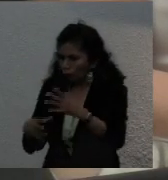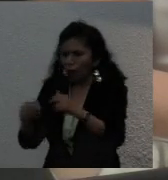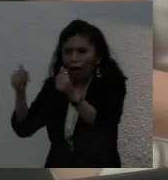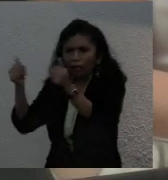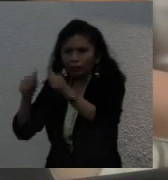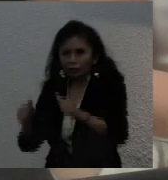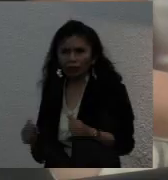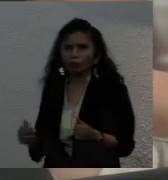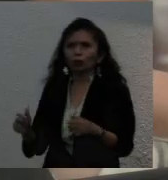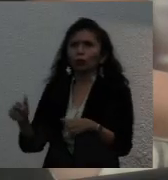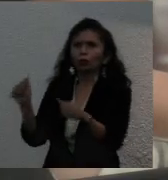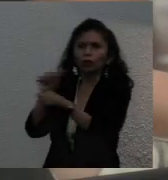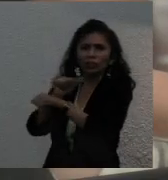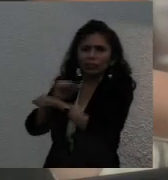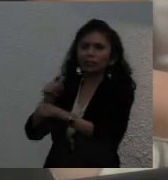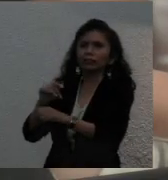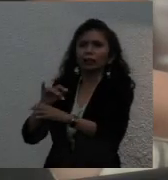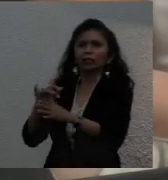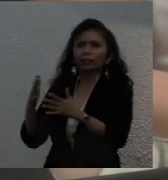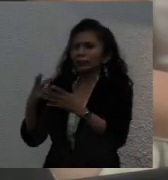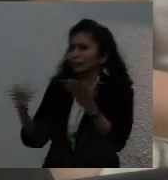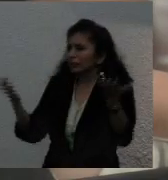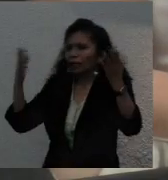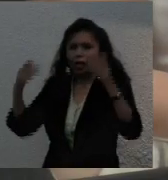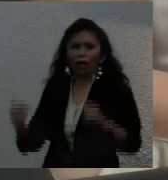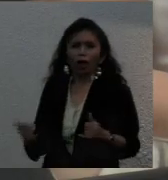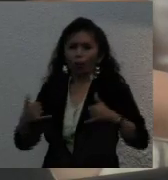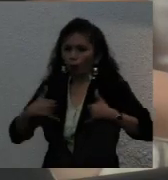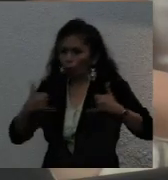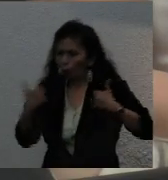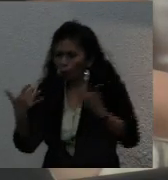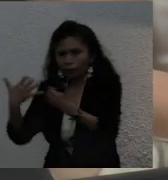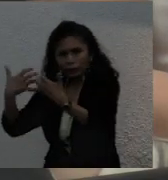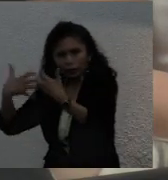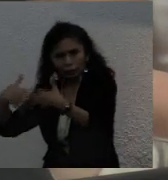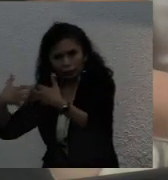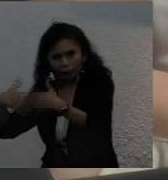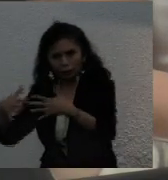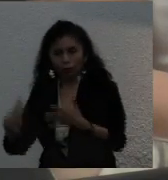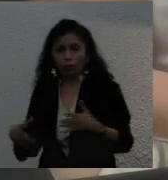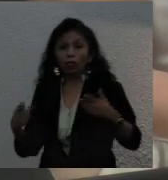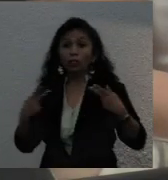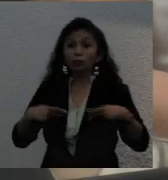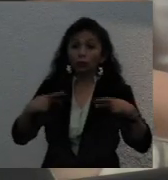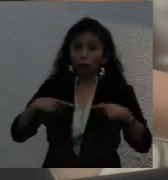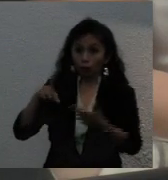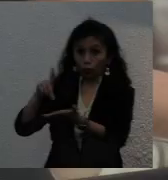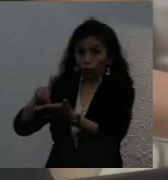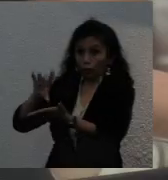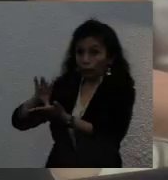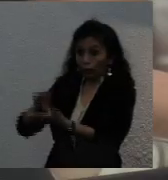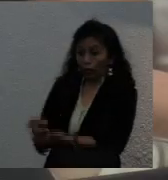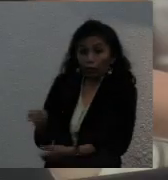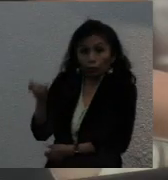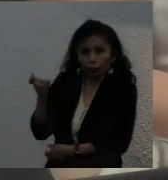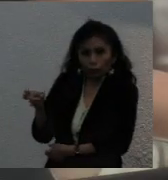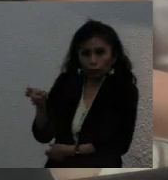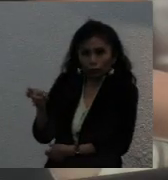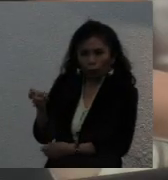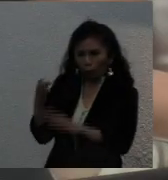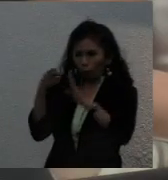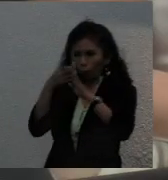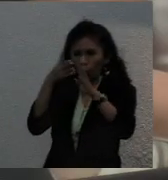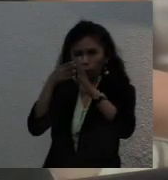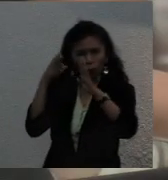artesanos, artistas, intérpretes, de jóvenes emprendedores y de las personas con discapacidad. Solo así lograremos